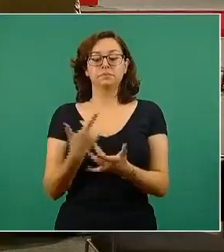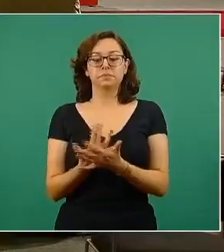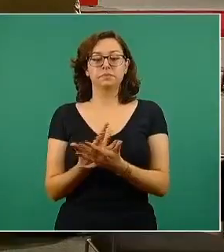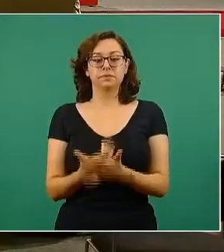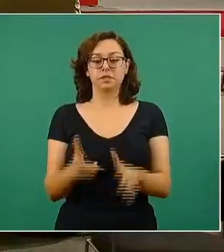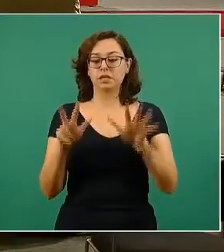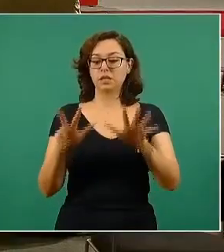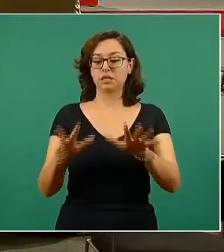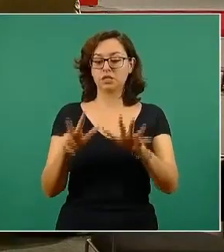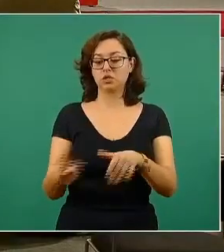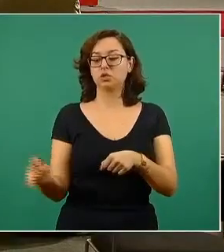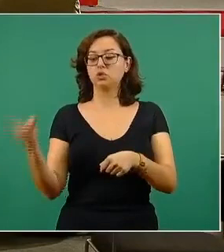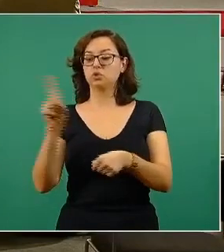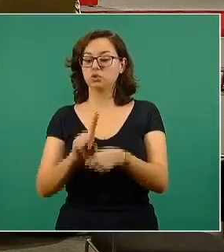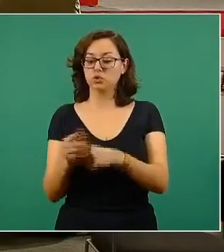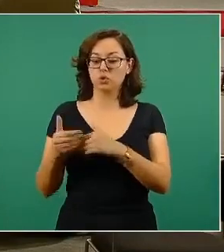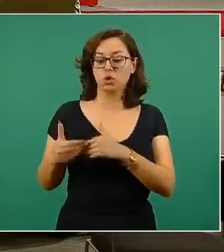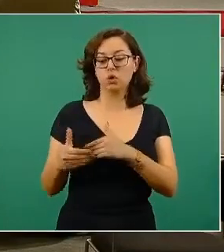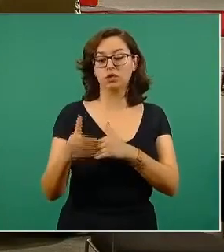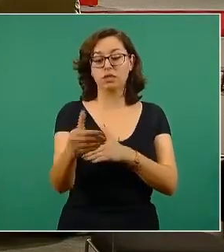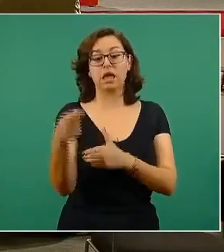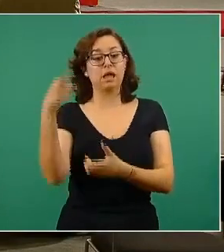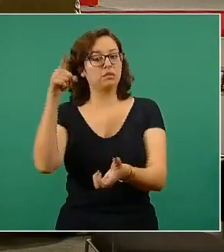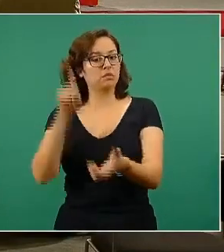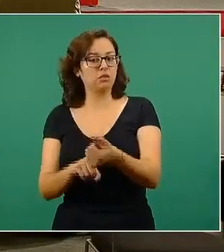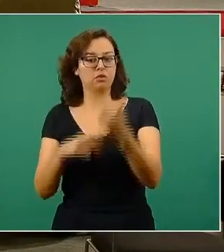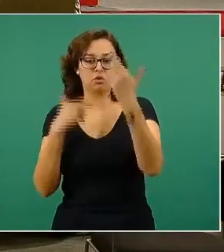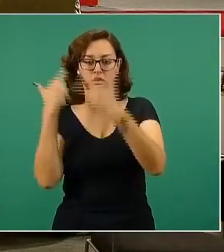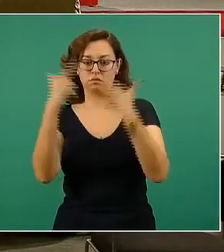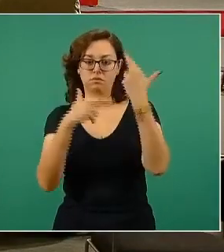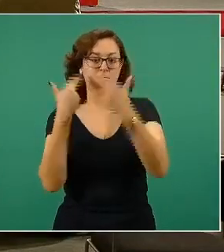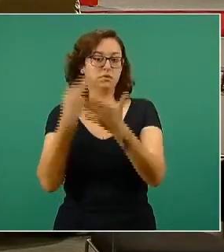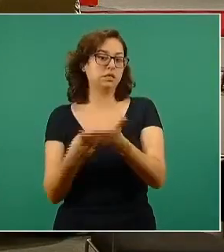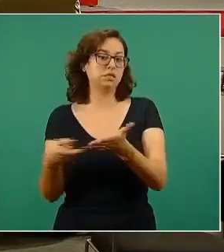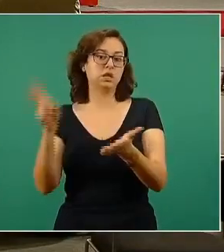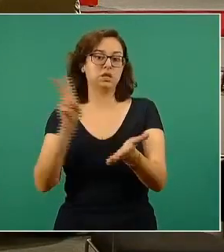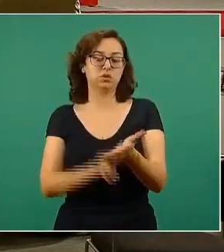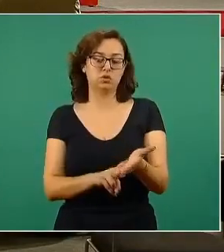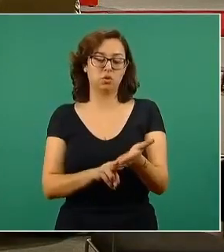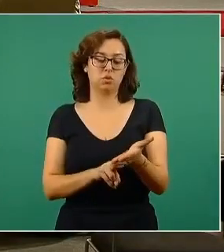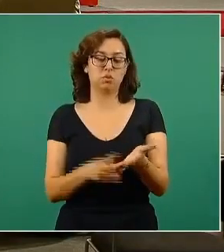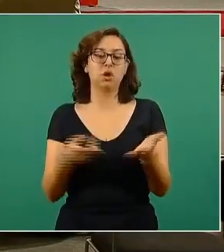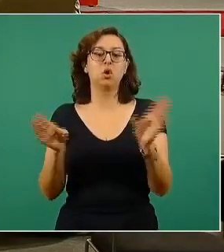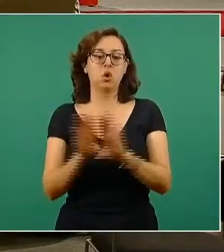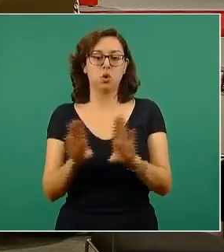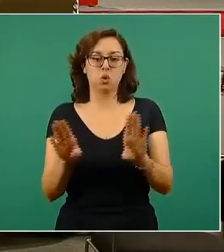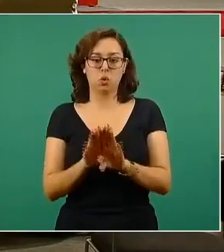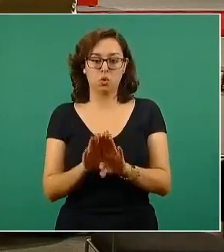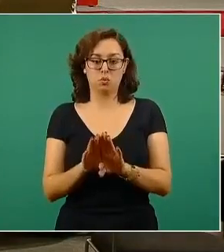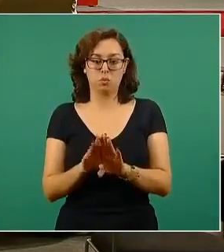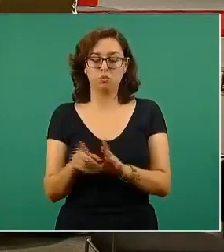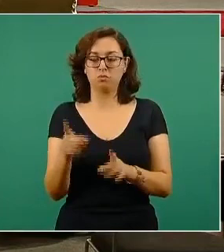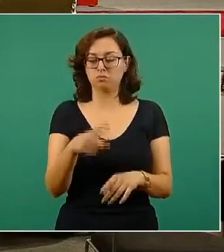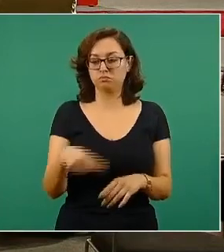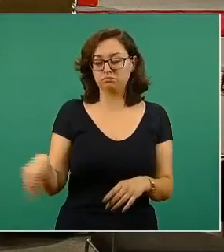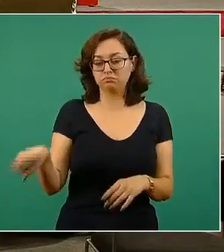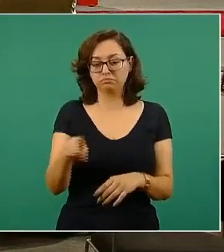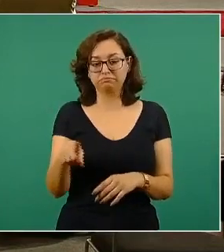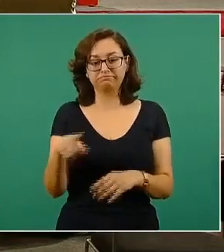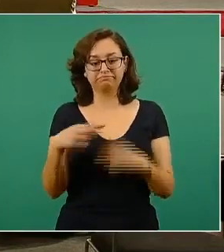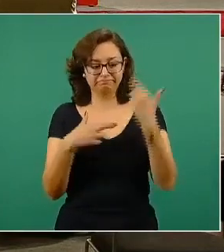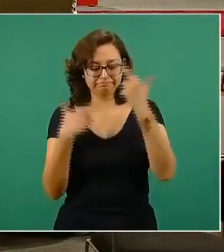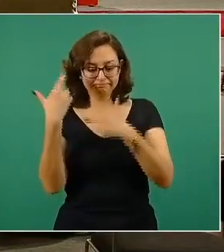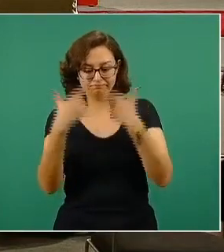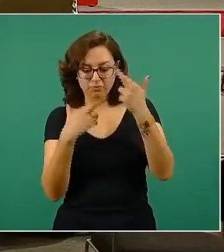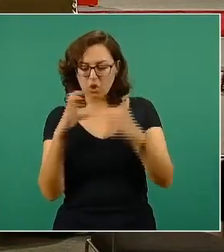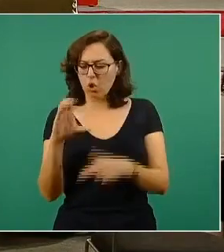que Leomont tiene considerados para un proceso interno que se llama análisis de comparabilidad. La idea básica, lo cual